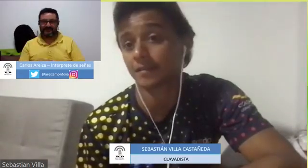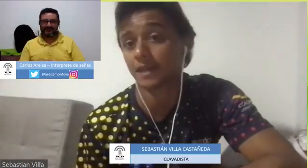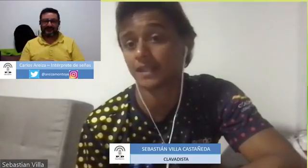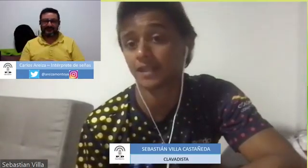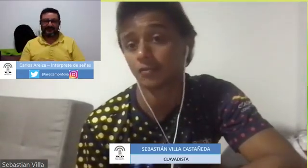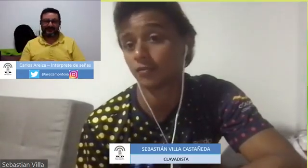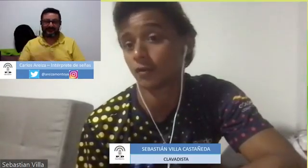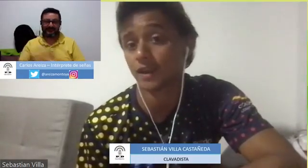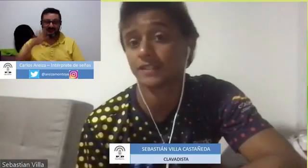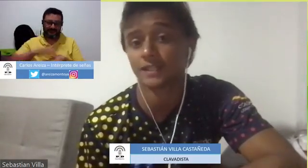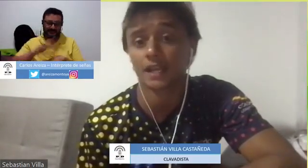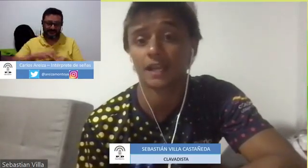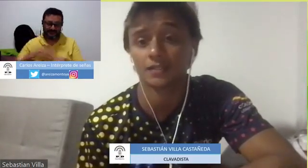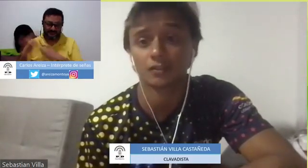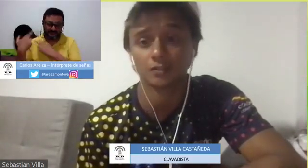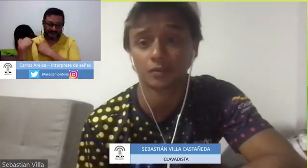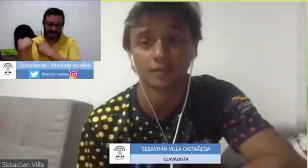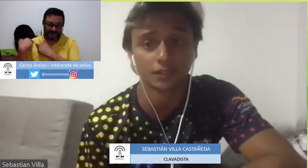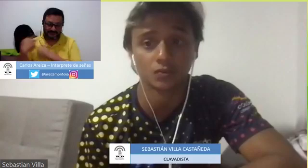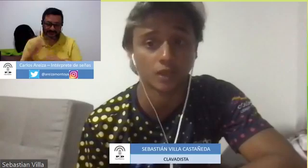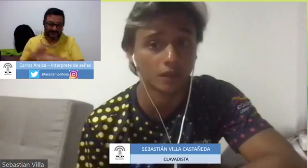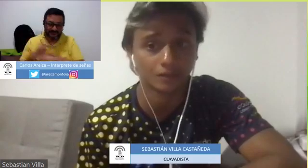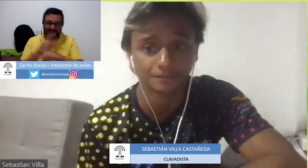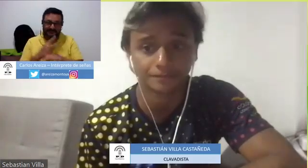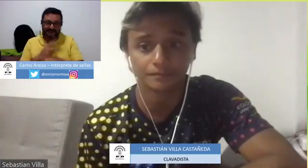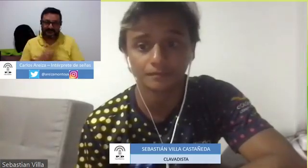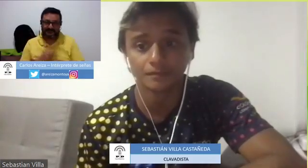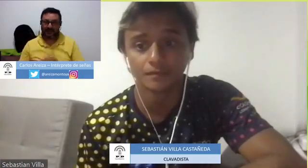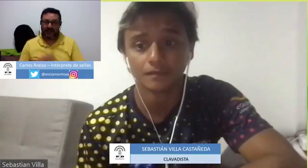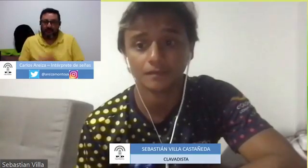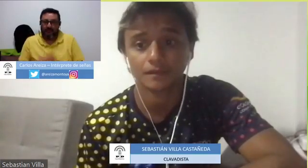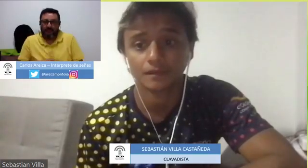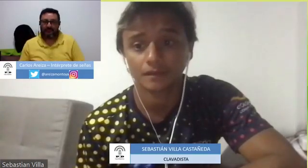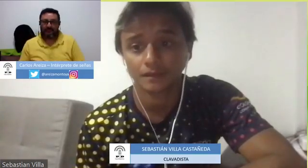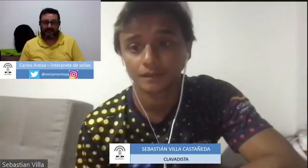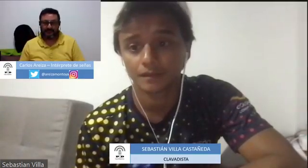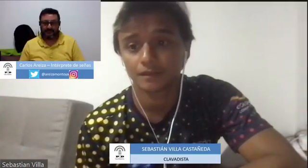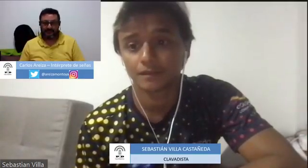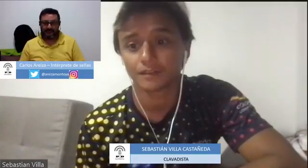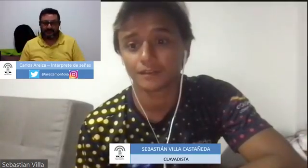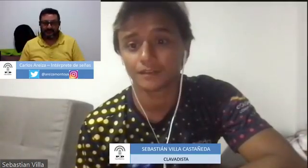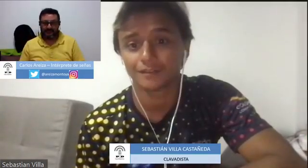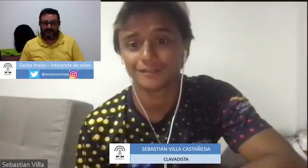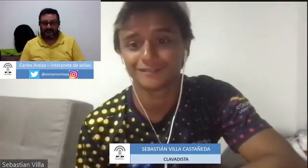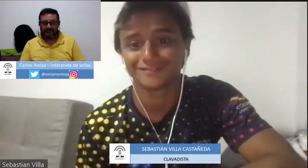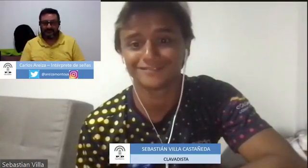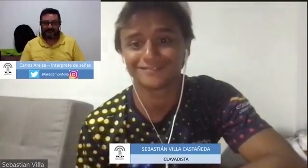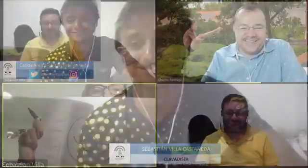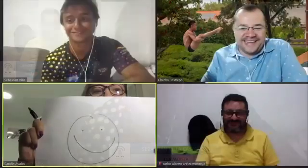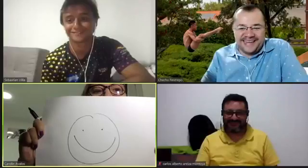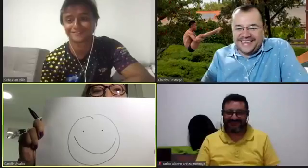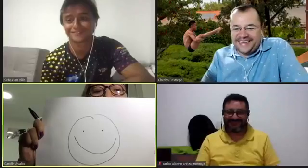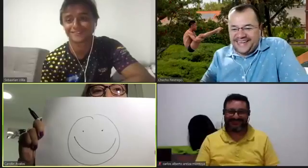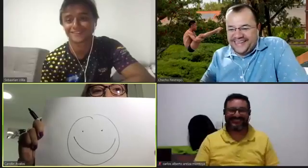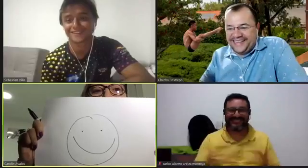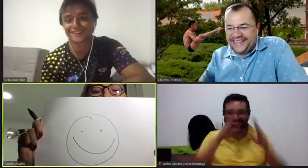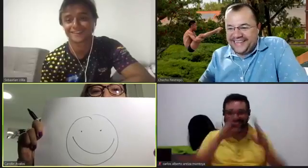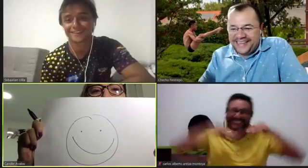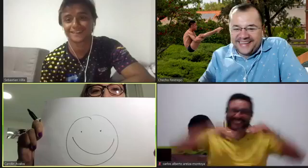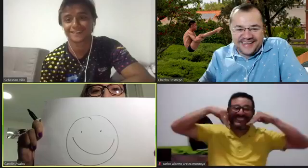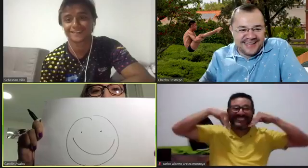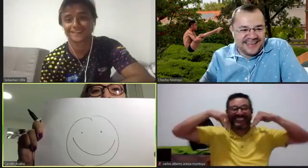prevenirlas también está en uno. A veces se gana lesiones por descuidado. Ahorita feliz. ¿Qué es